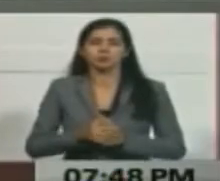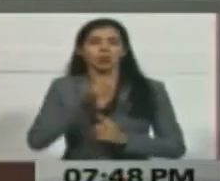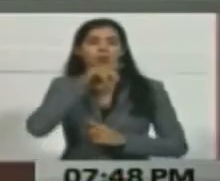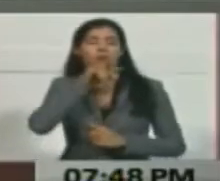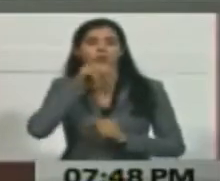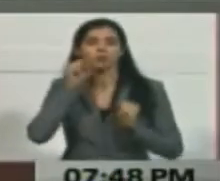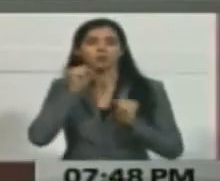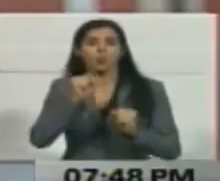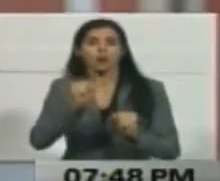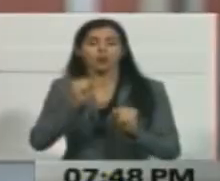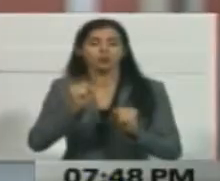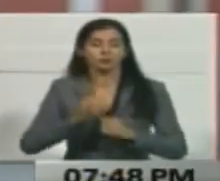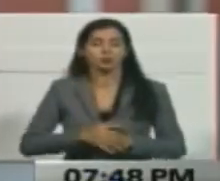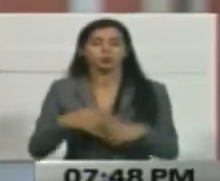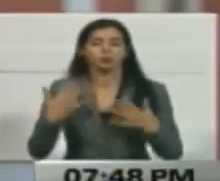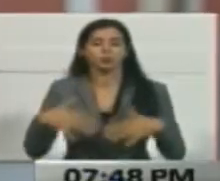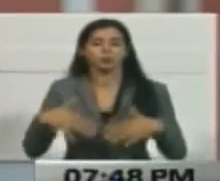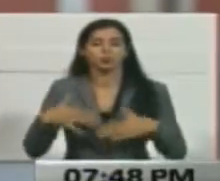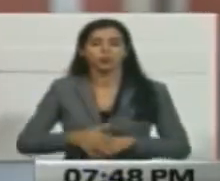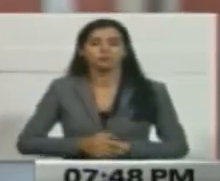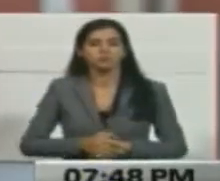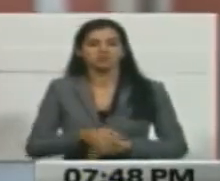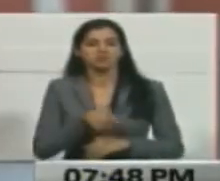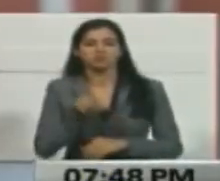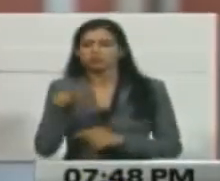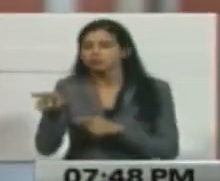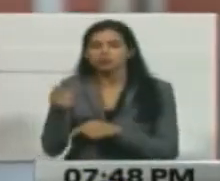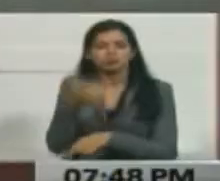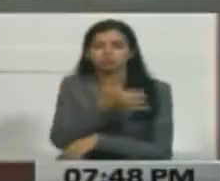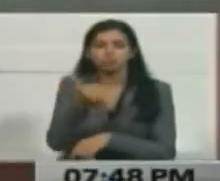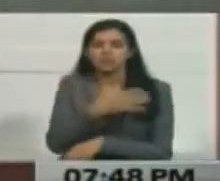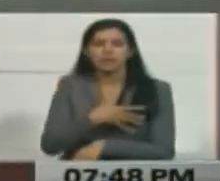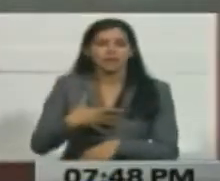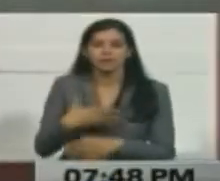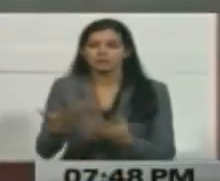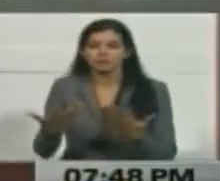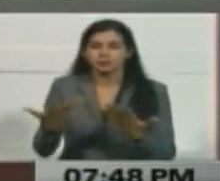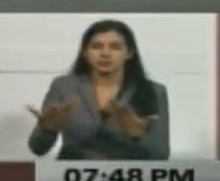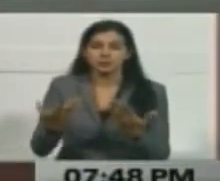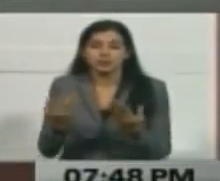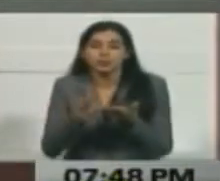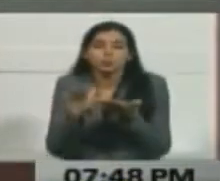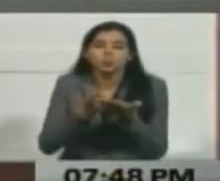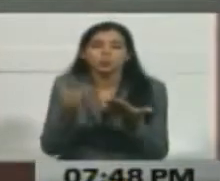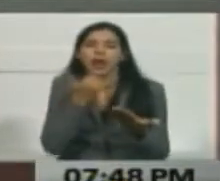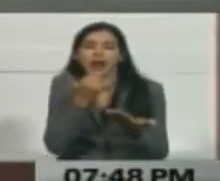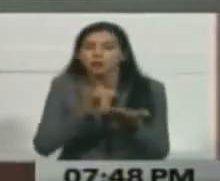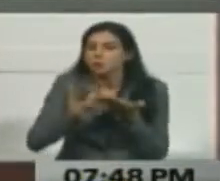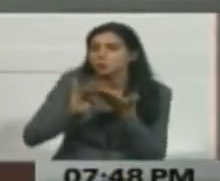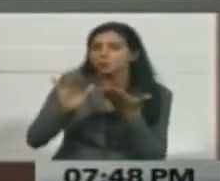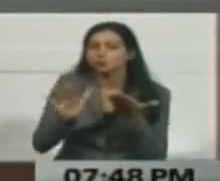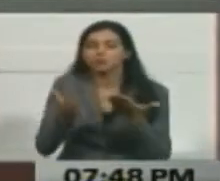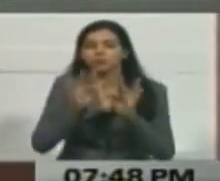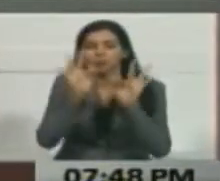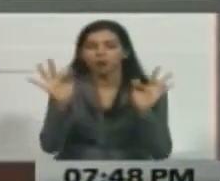Declaraciones fuertes, están buscando una especie de salida